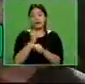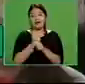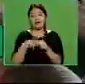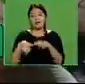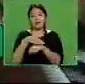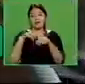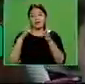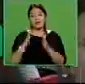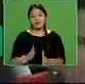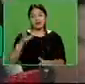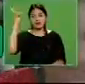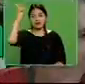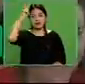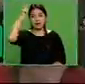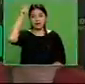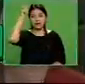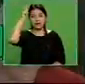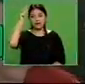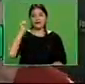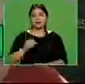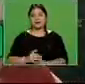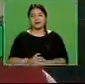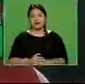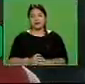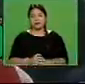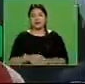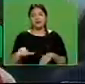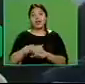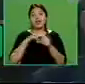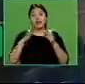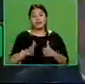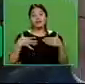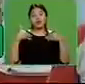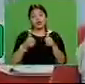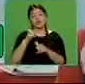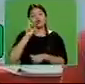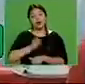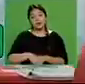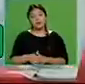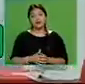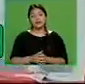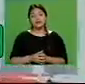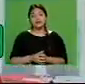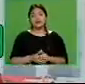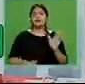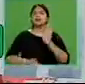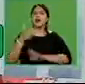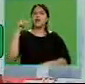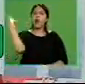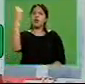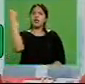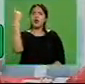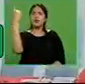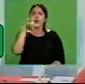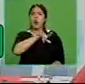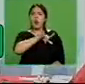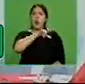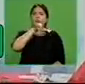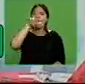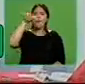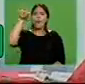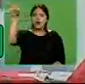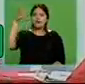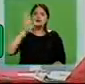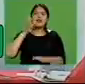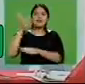nuestra ministra del Poder Popular para los Pueblos Indígenas. La ministra de Salud también se montó un helicóptero Super Puma y fue